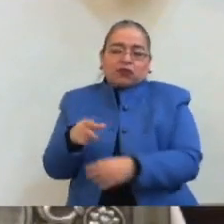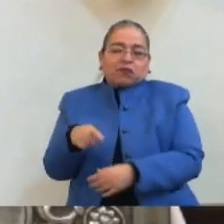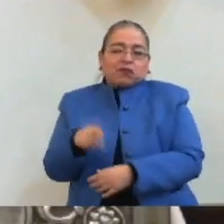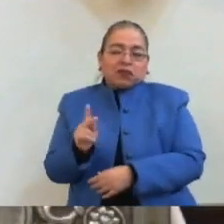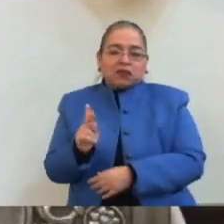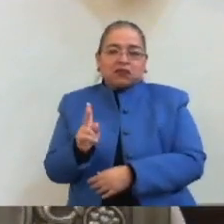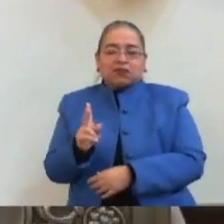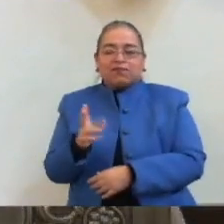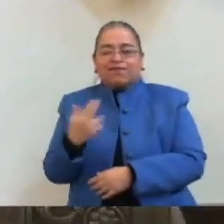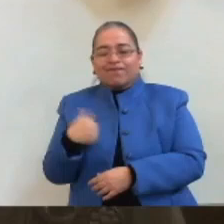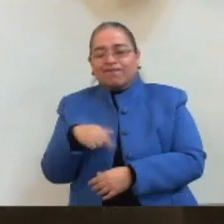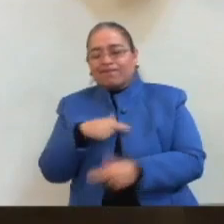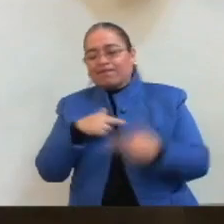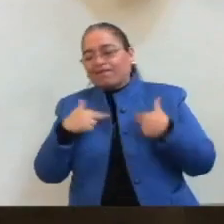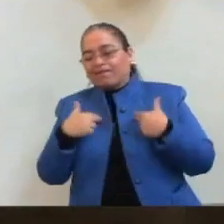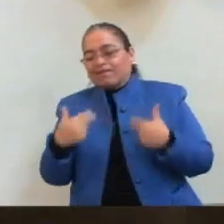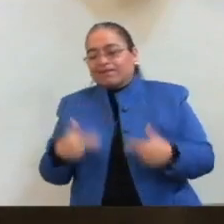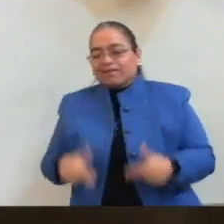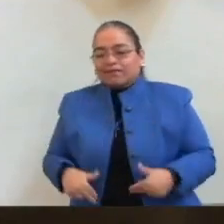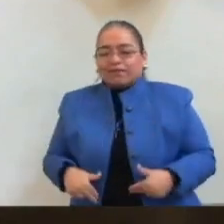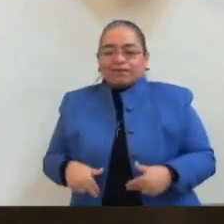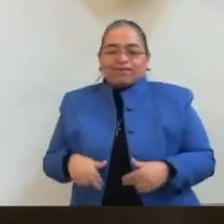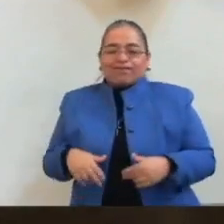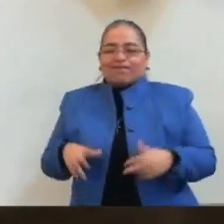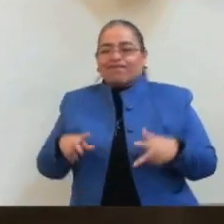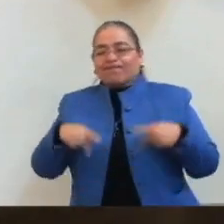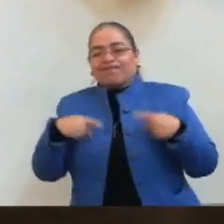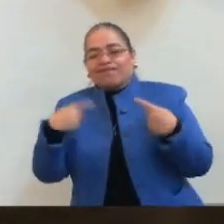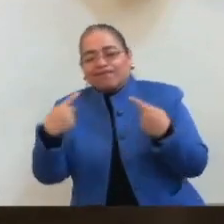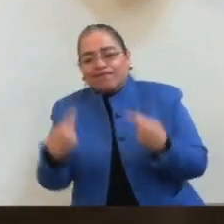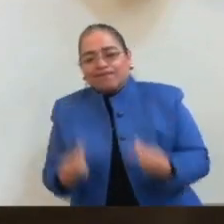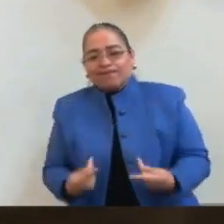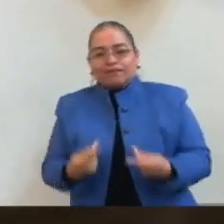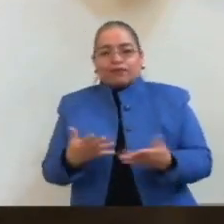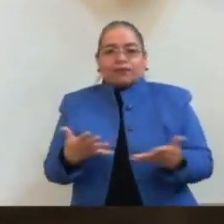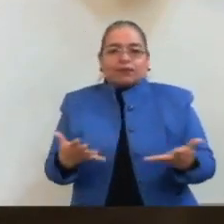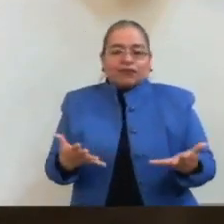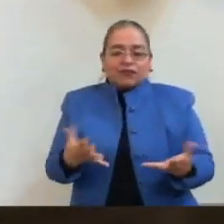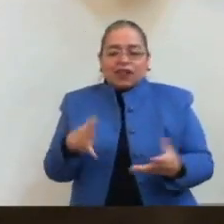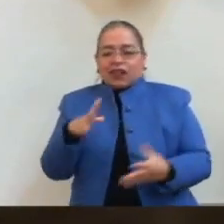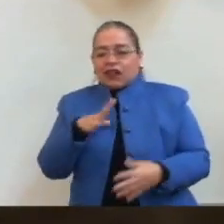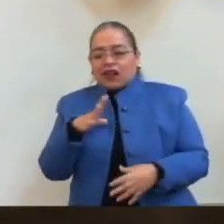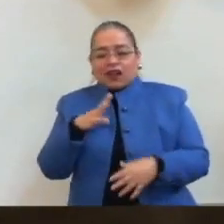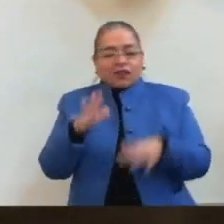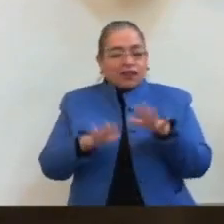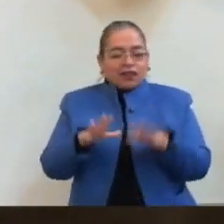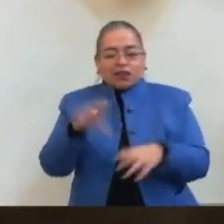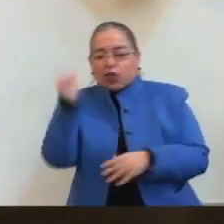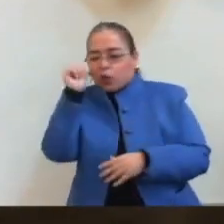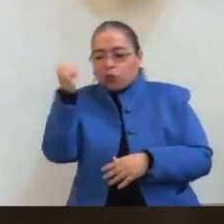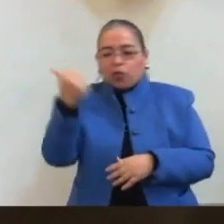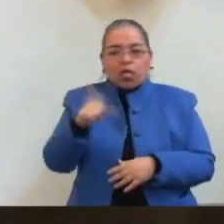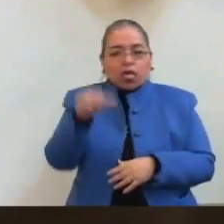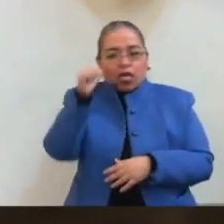frágiles muy limitados asediados por el pecado